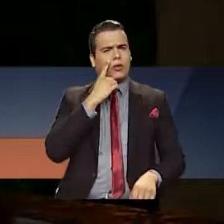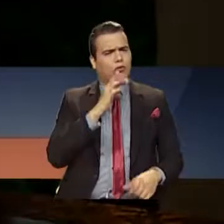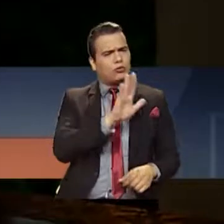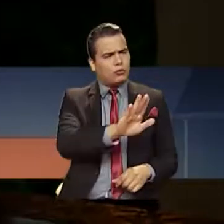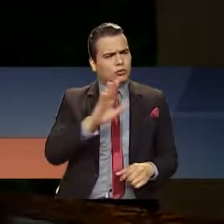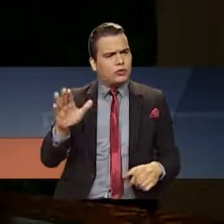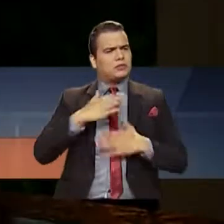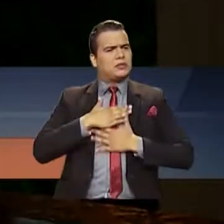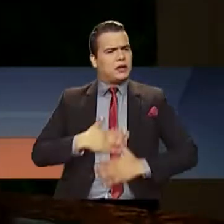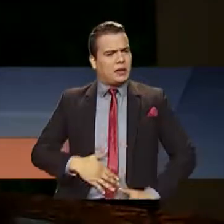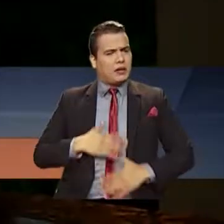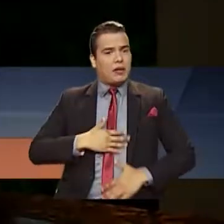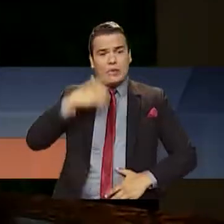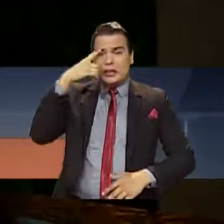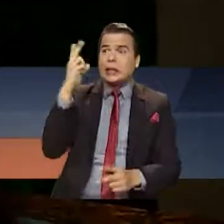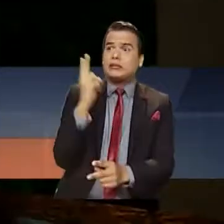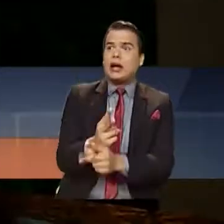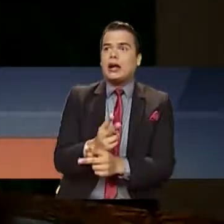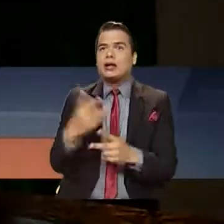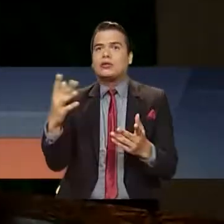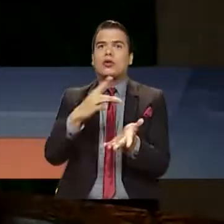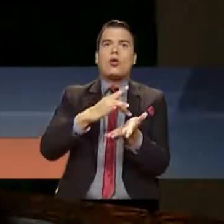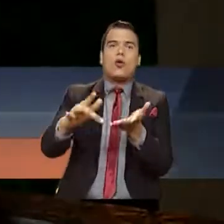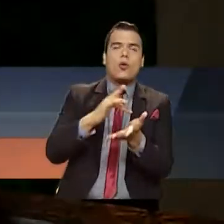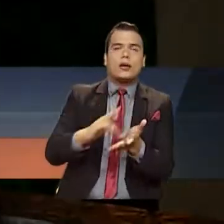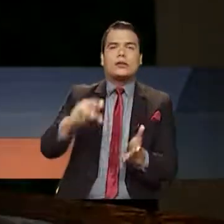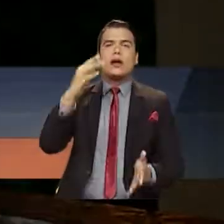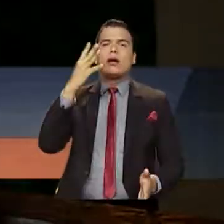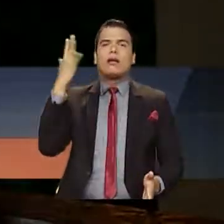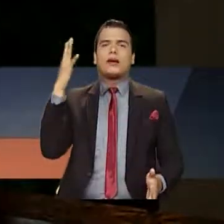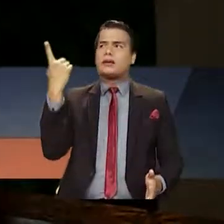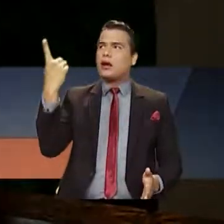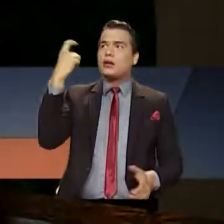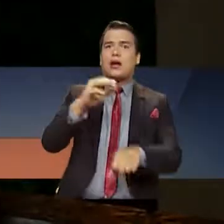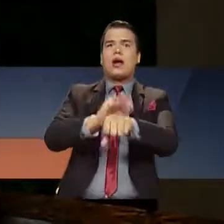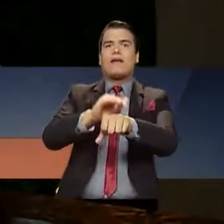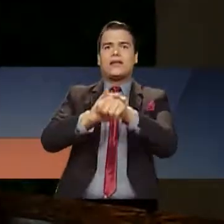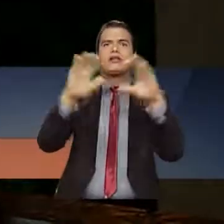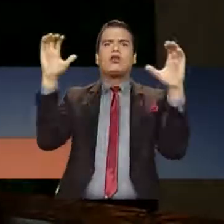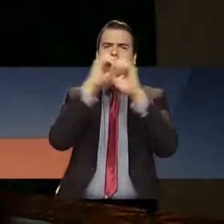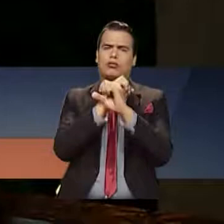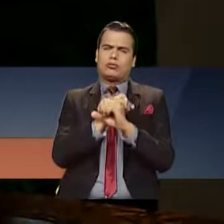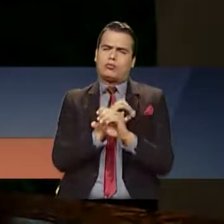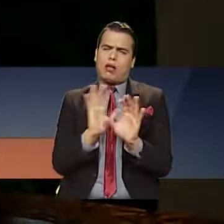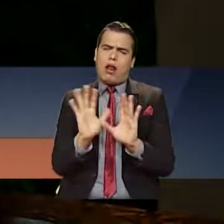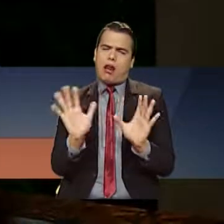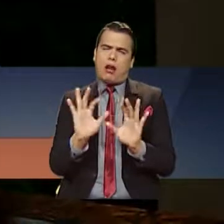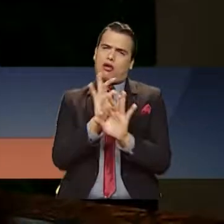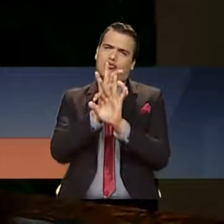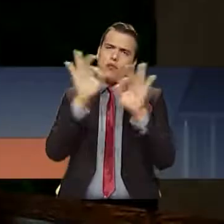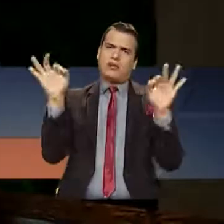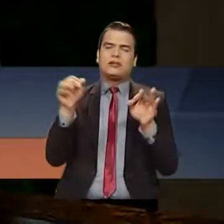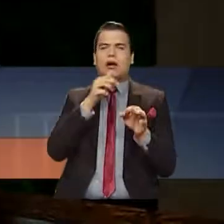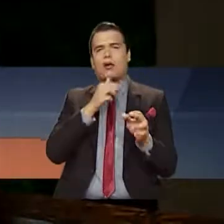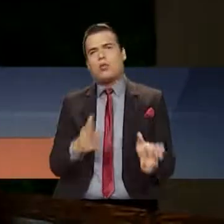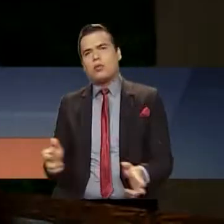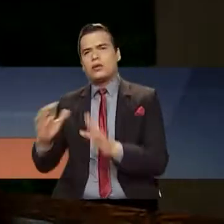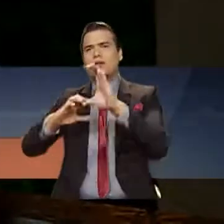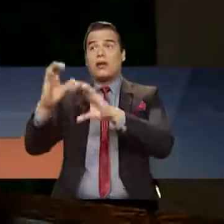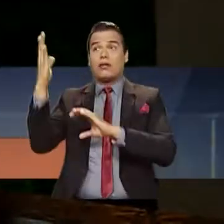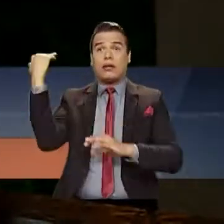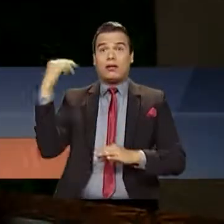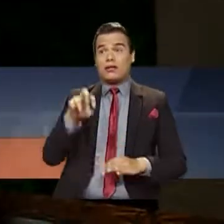ha desmontado la alerta amarilla que se había establecido ayer en horas de la noche, luego de que el río Cauca alcanzara